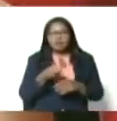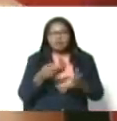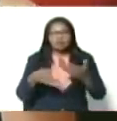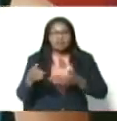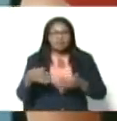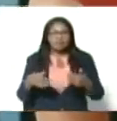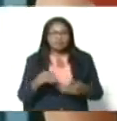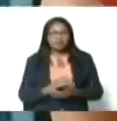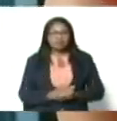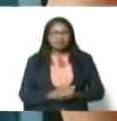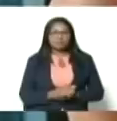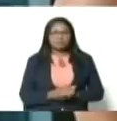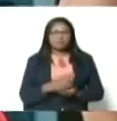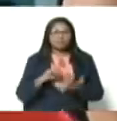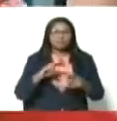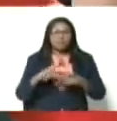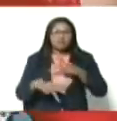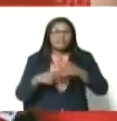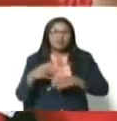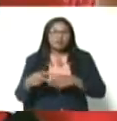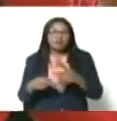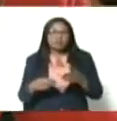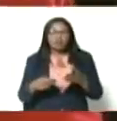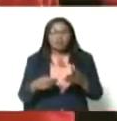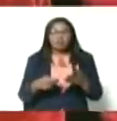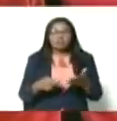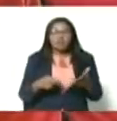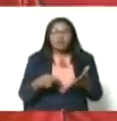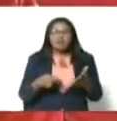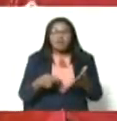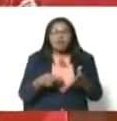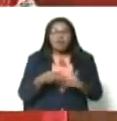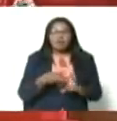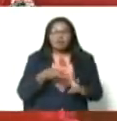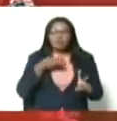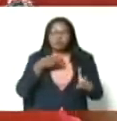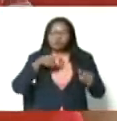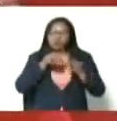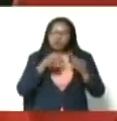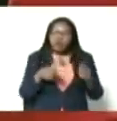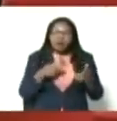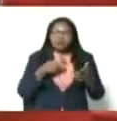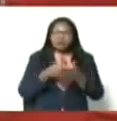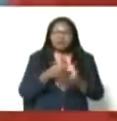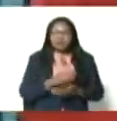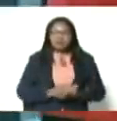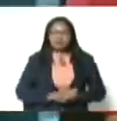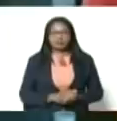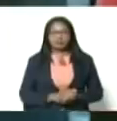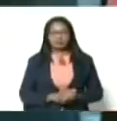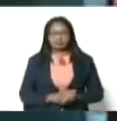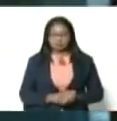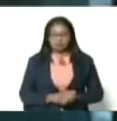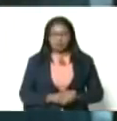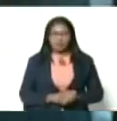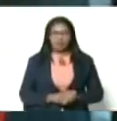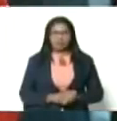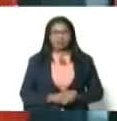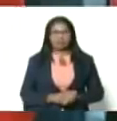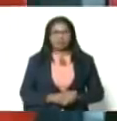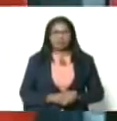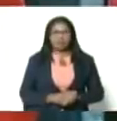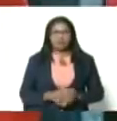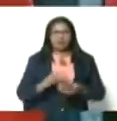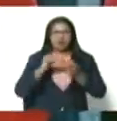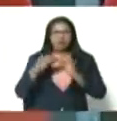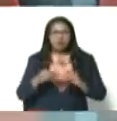servicio, viene lo que es el proceso de la recarga. Tenemos por acá lo que es el proceso de la recarga. Recargar la tarjeta. Allí le van a dar la muestra. Yo